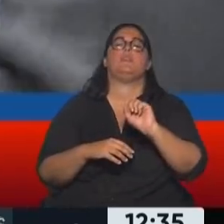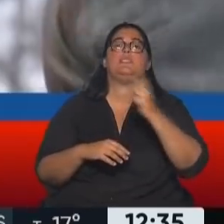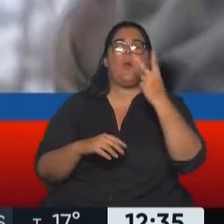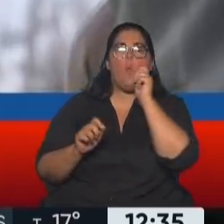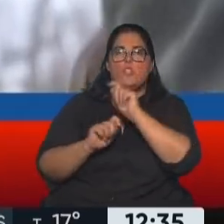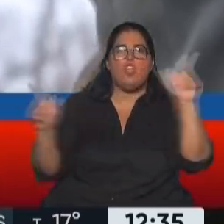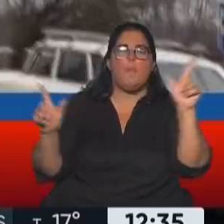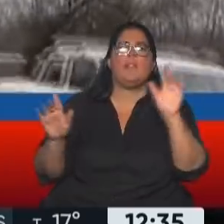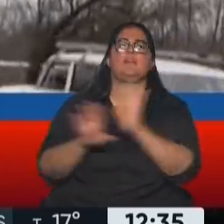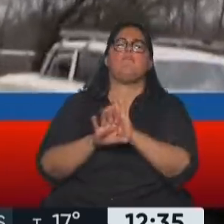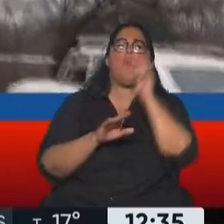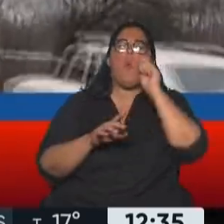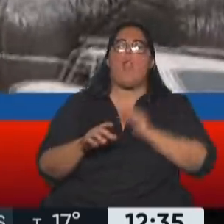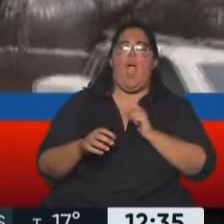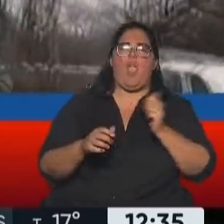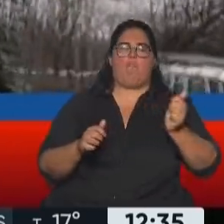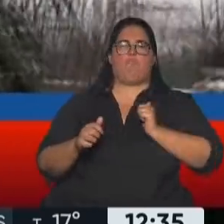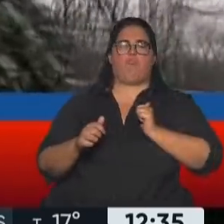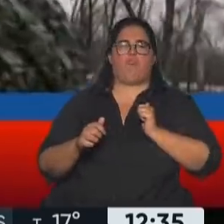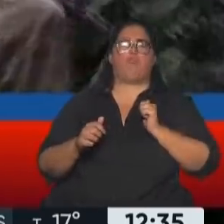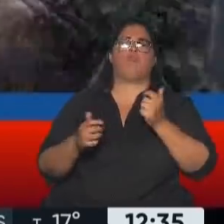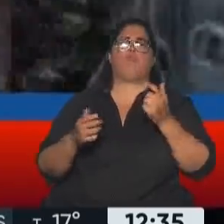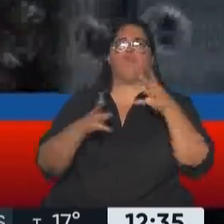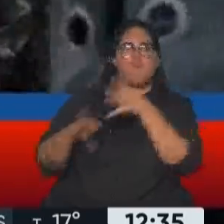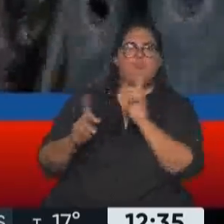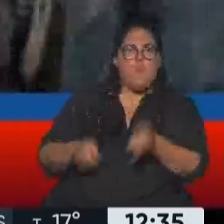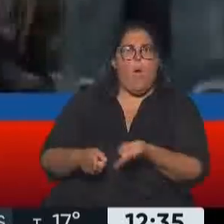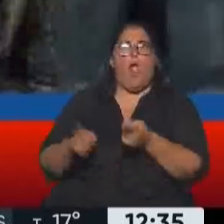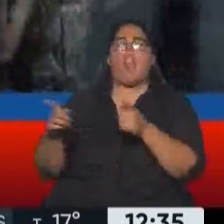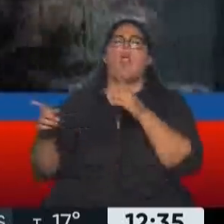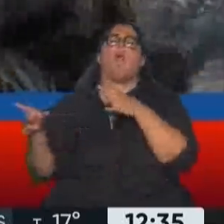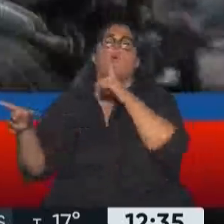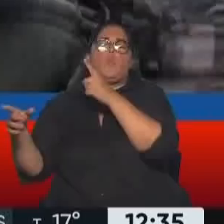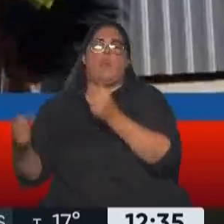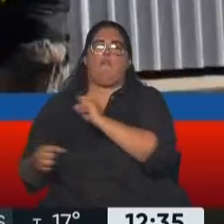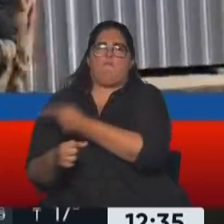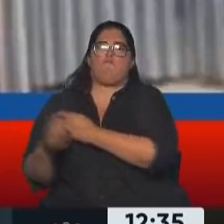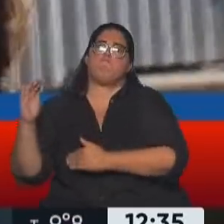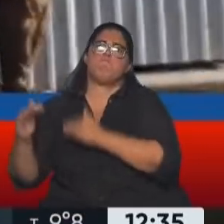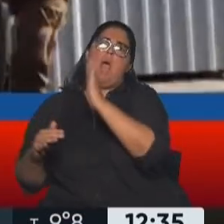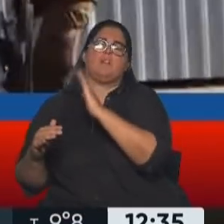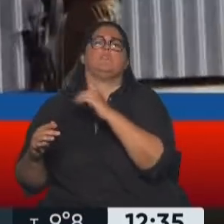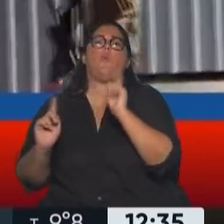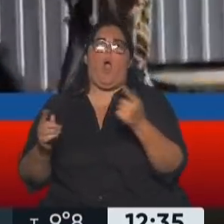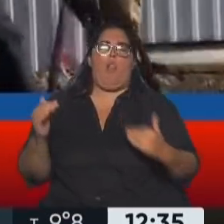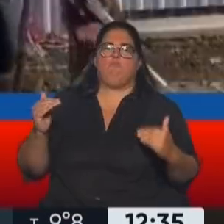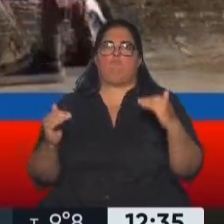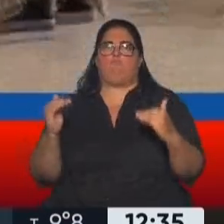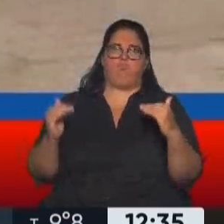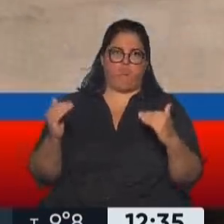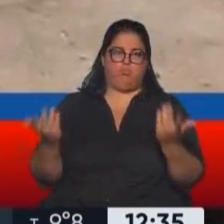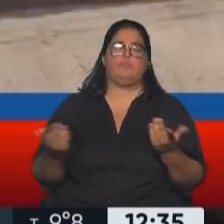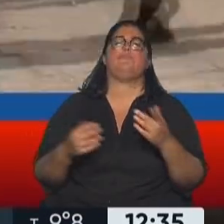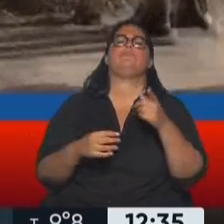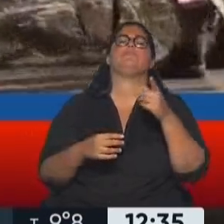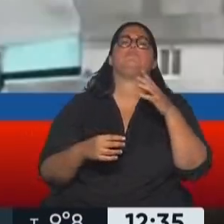Armadas de Ucrania frente a un ejército superior en tecnología, armamento y capacidad de fuego. La resistencia de Ucrania, equipada por